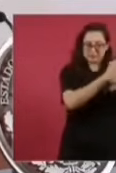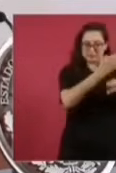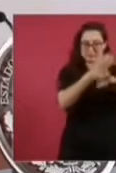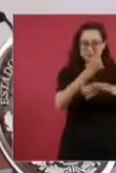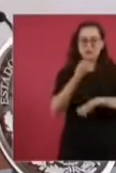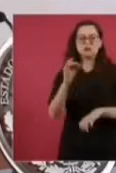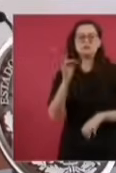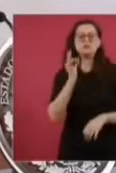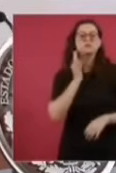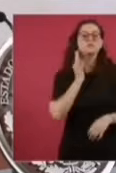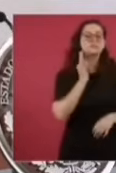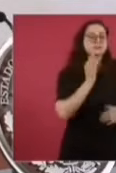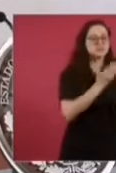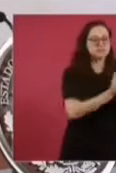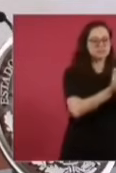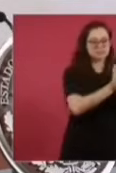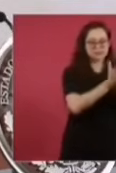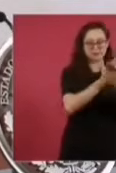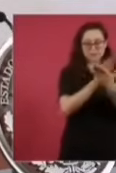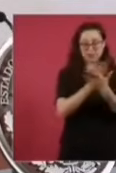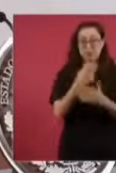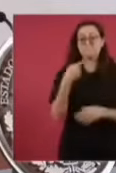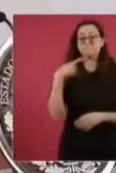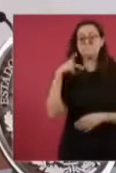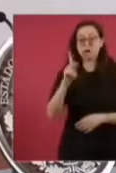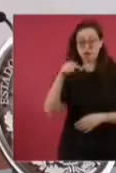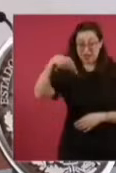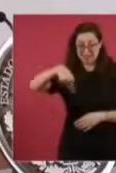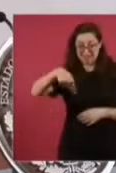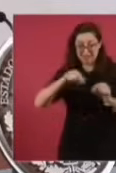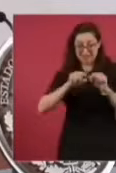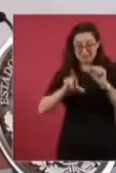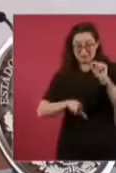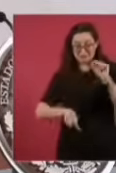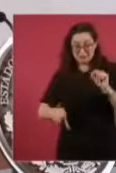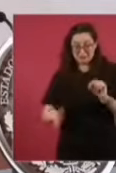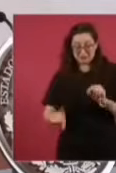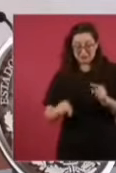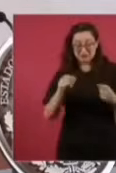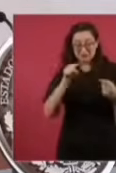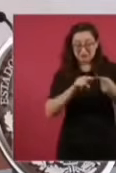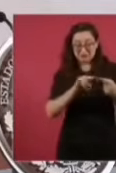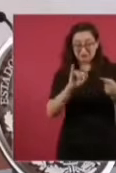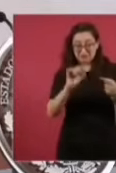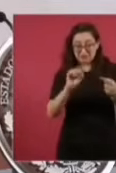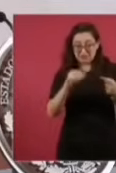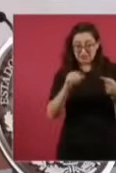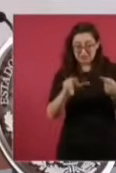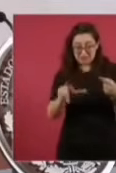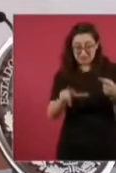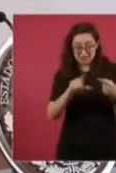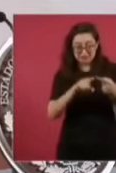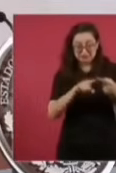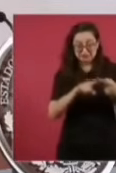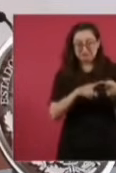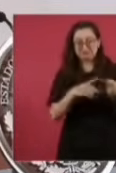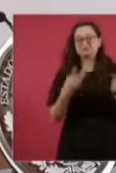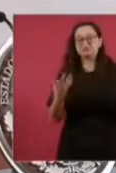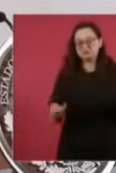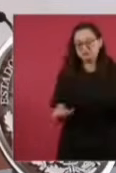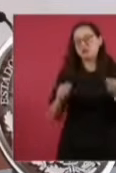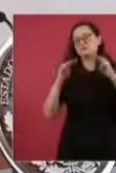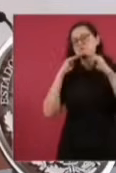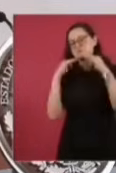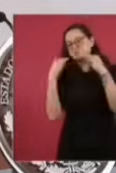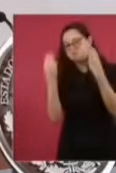El señor Ismael Zambada tiene 4 órdenes de aprehensión vigentes por delincuencia organizada,